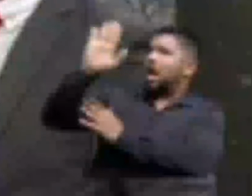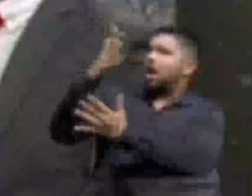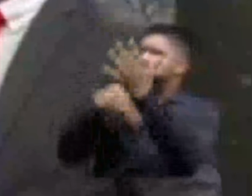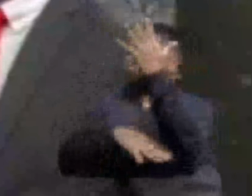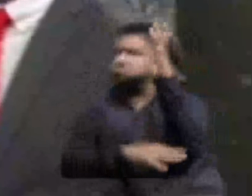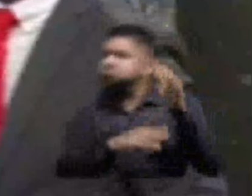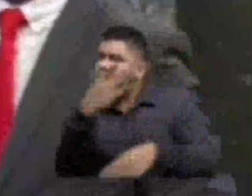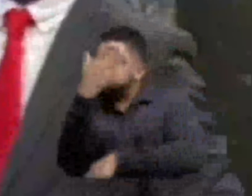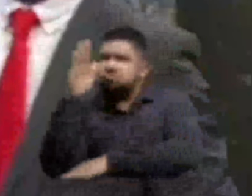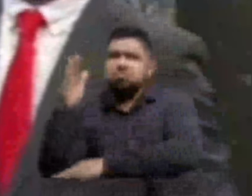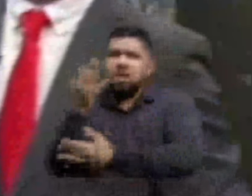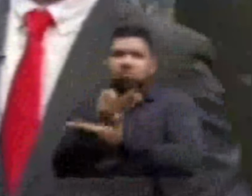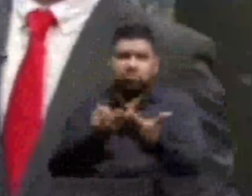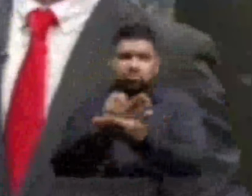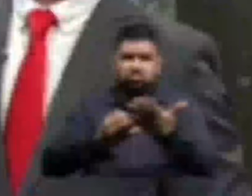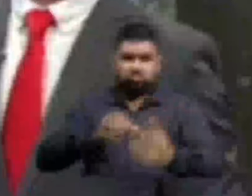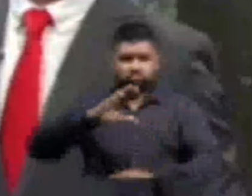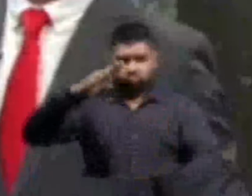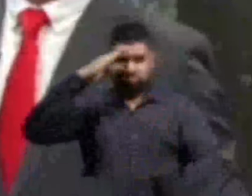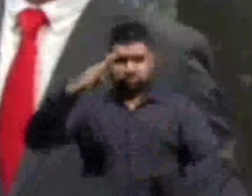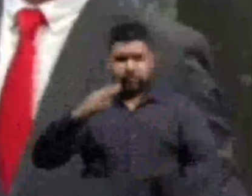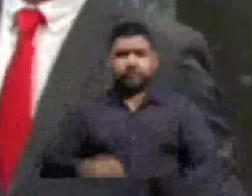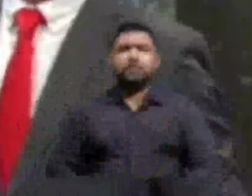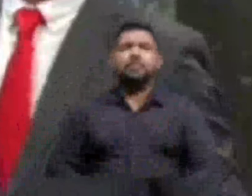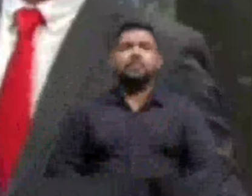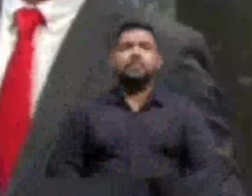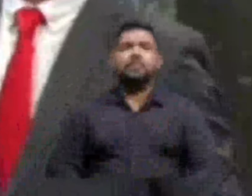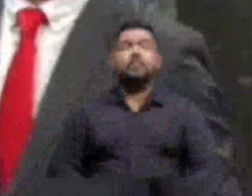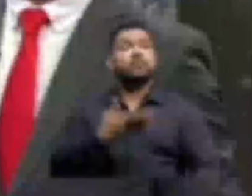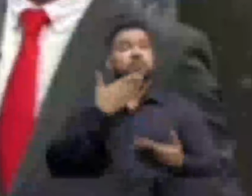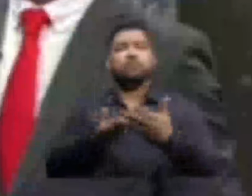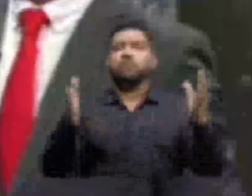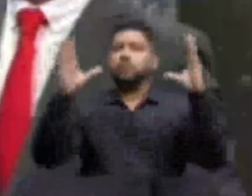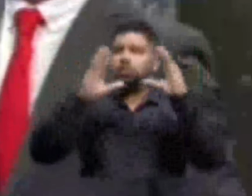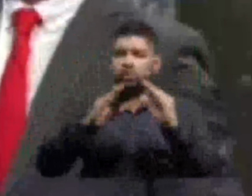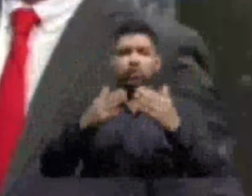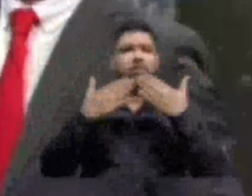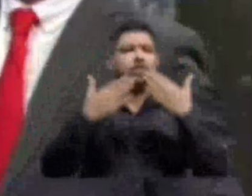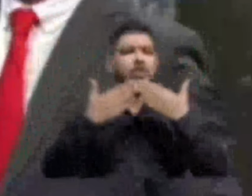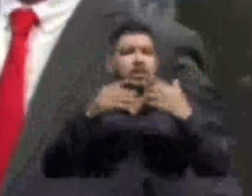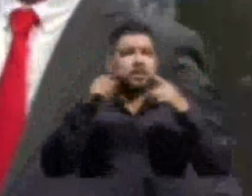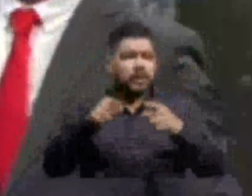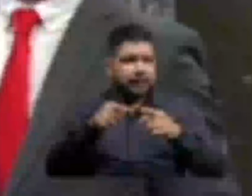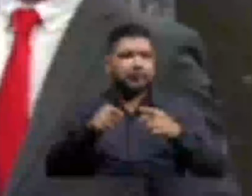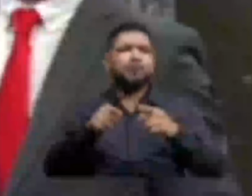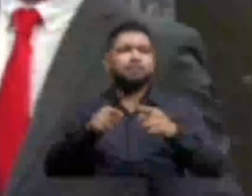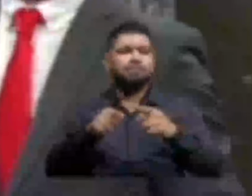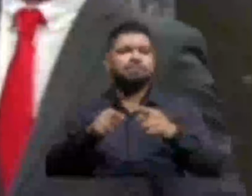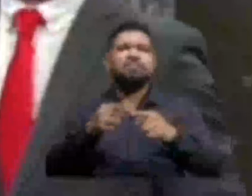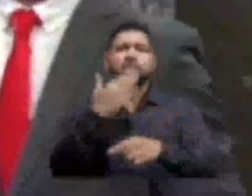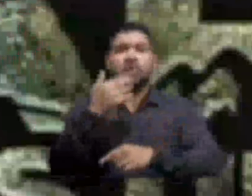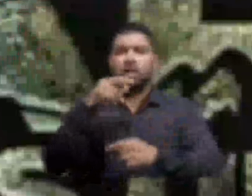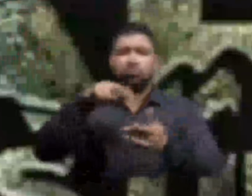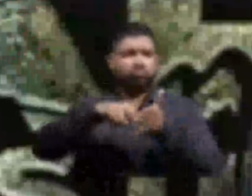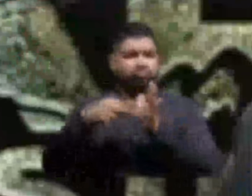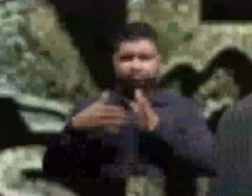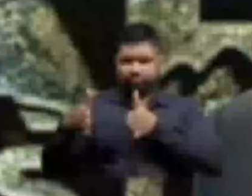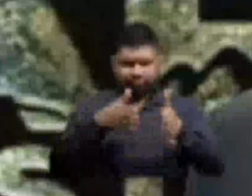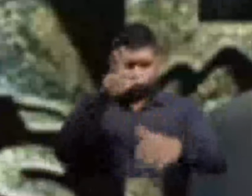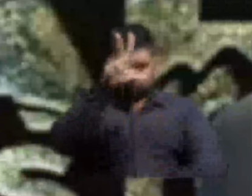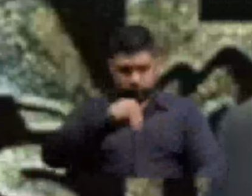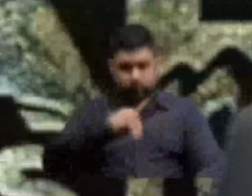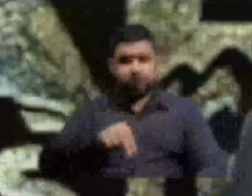nacional de fronteras bien an todo buenas noches y felicidades por el excelente trabajo que han hecho con este documental de darino es una ruta es una jungla el servicio nacional de fronteras